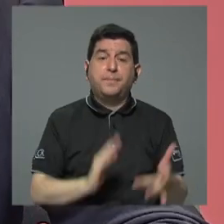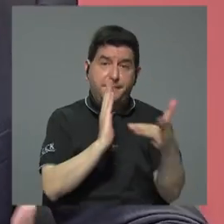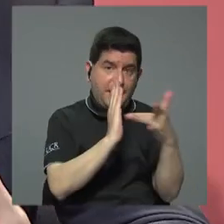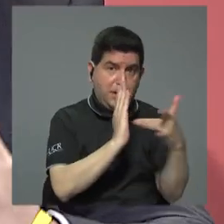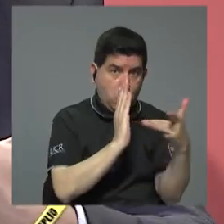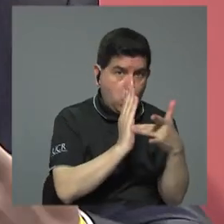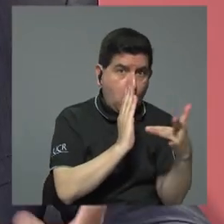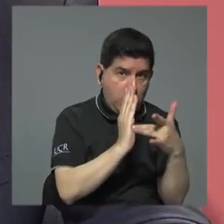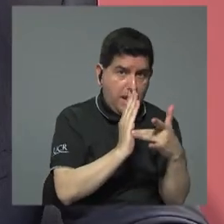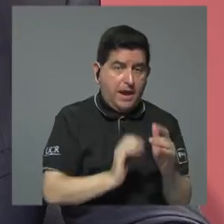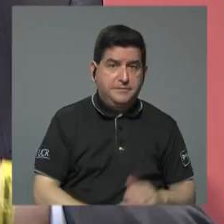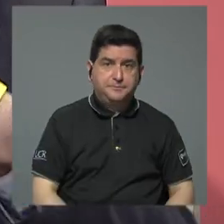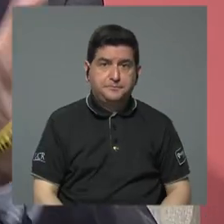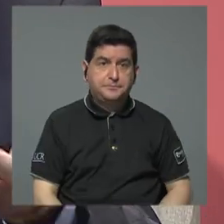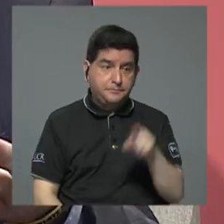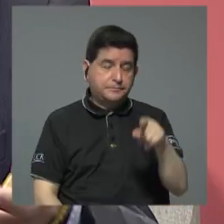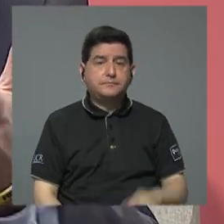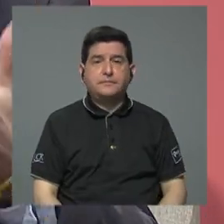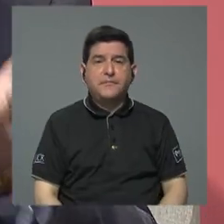tecnología que son